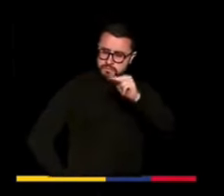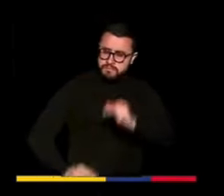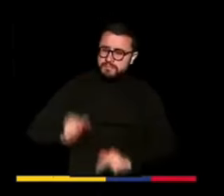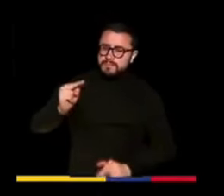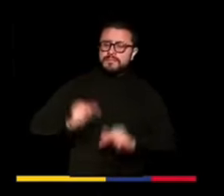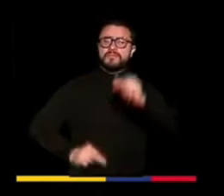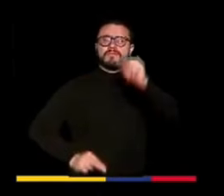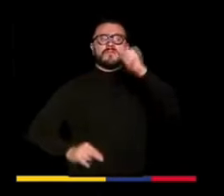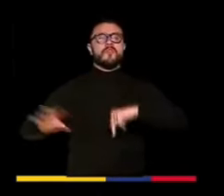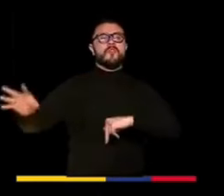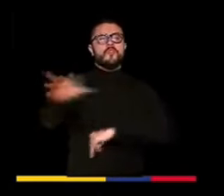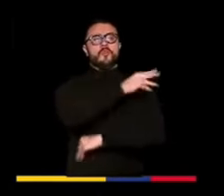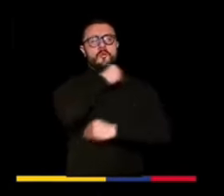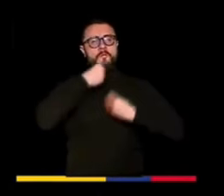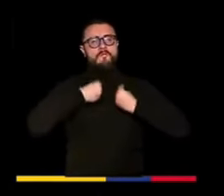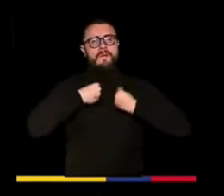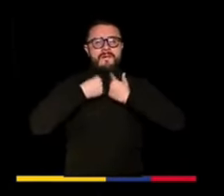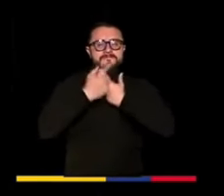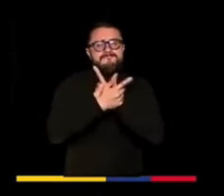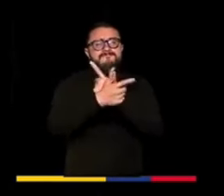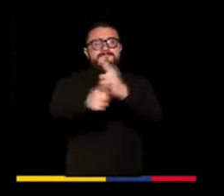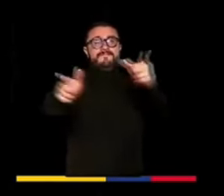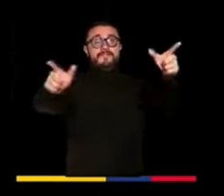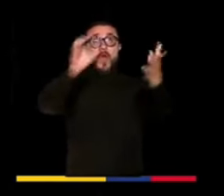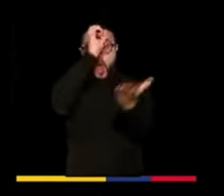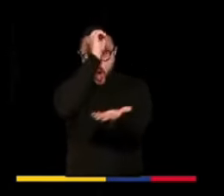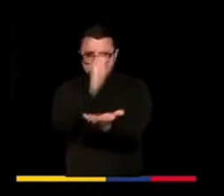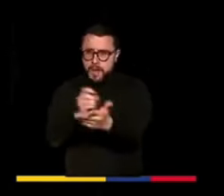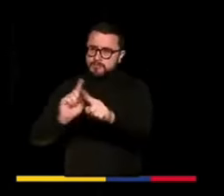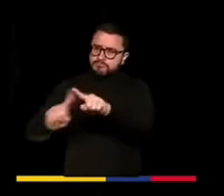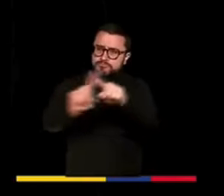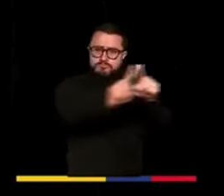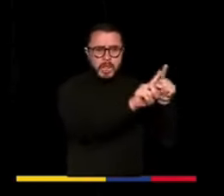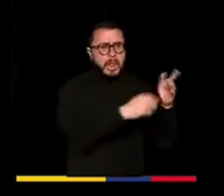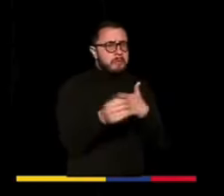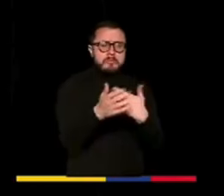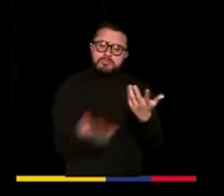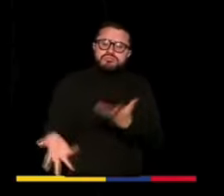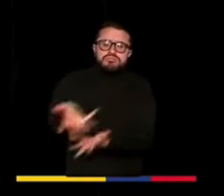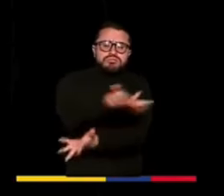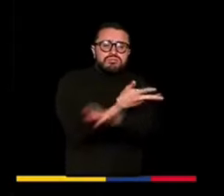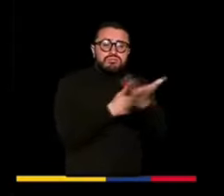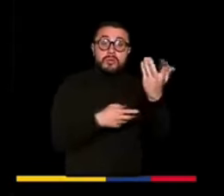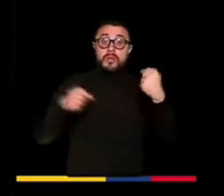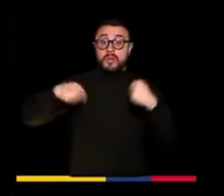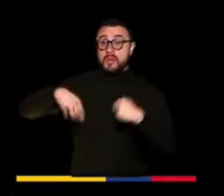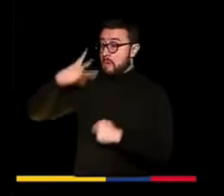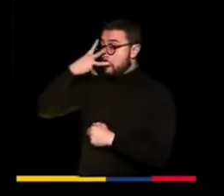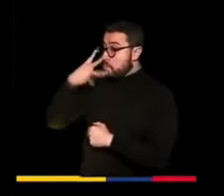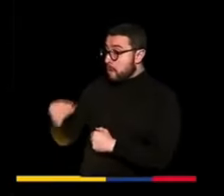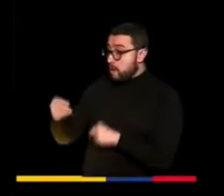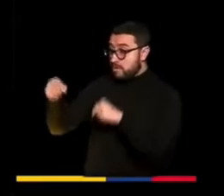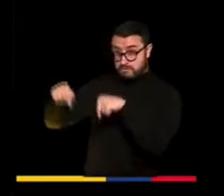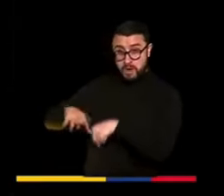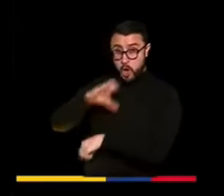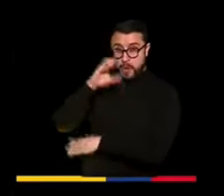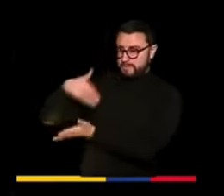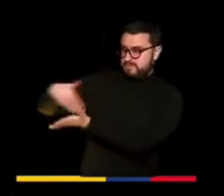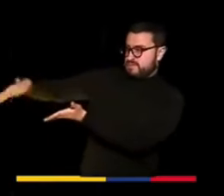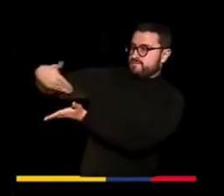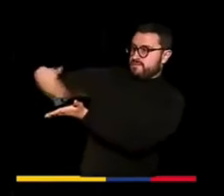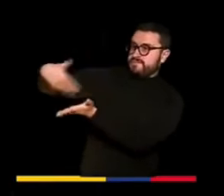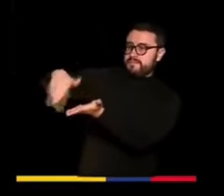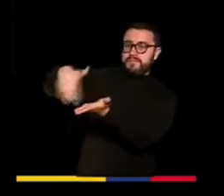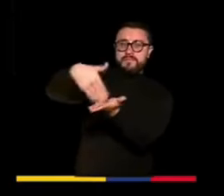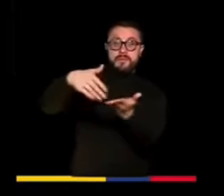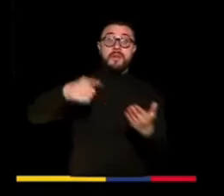nos podamos entender entre diferentes, que los bandidos dejen el país. Y los peores bandidos